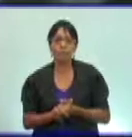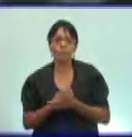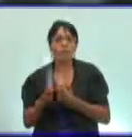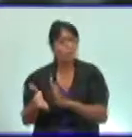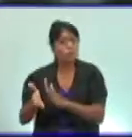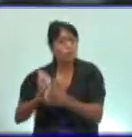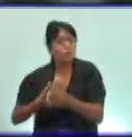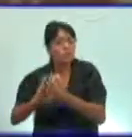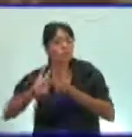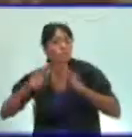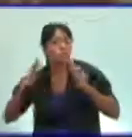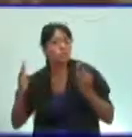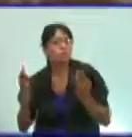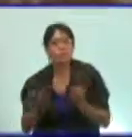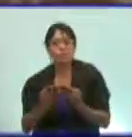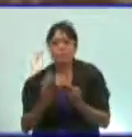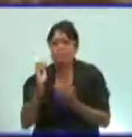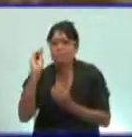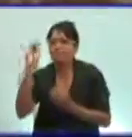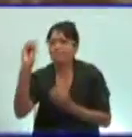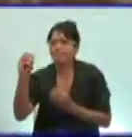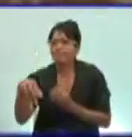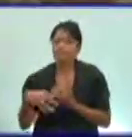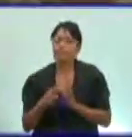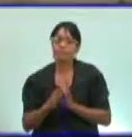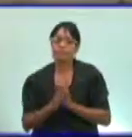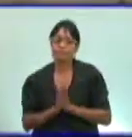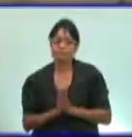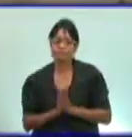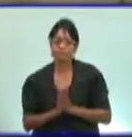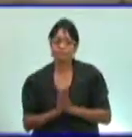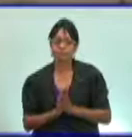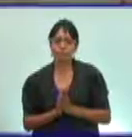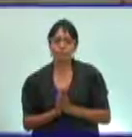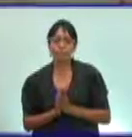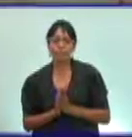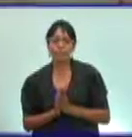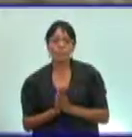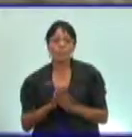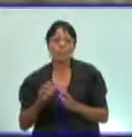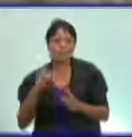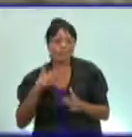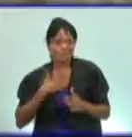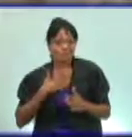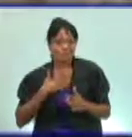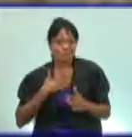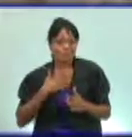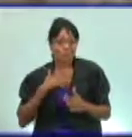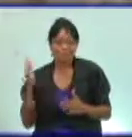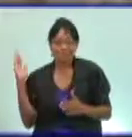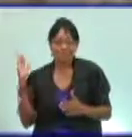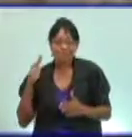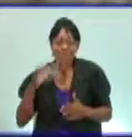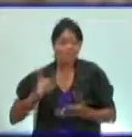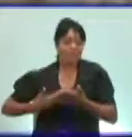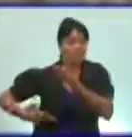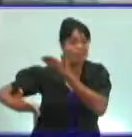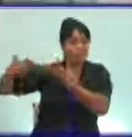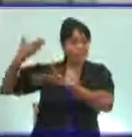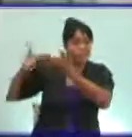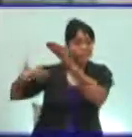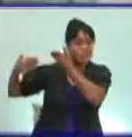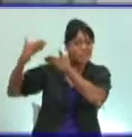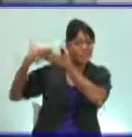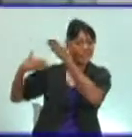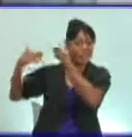Cuéntanos todo lo que sabes. Vengo de un tiempo de plagas y sequías,